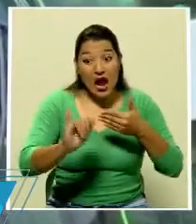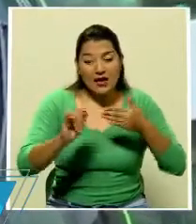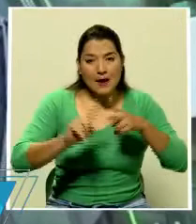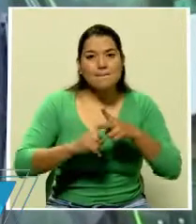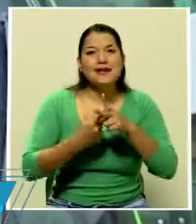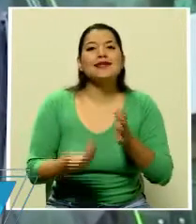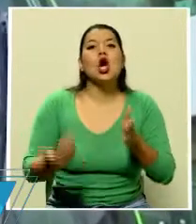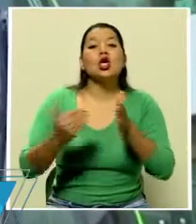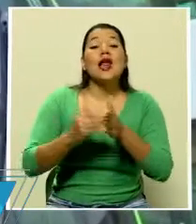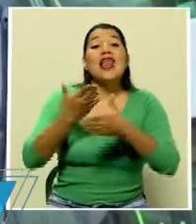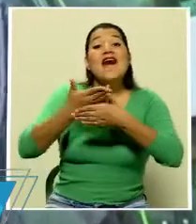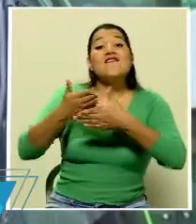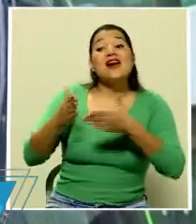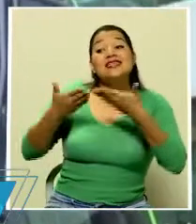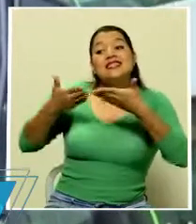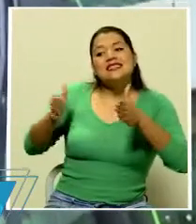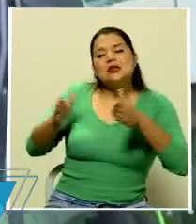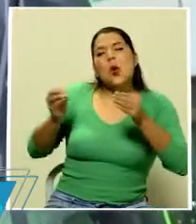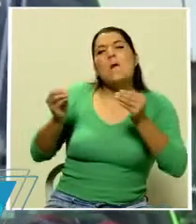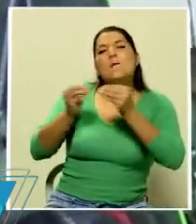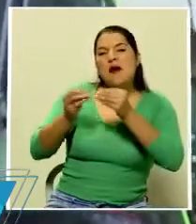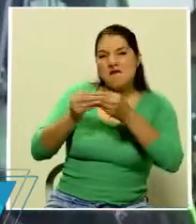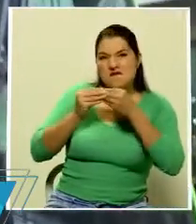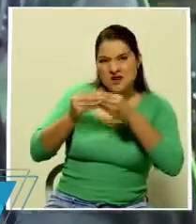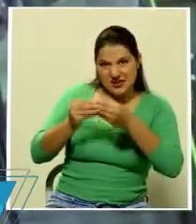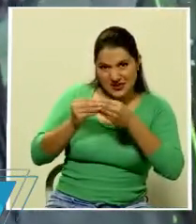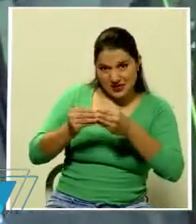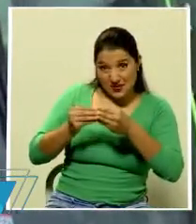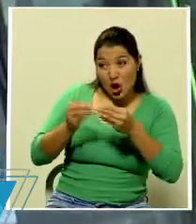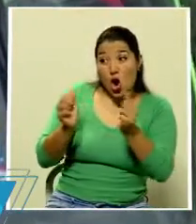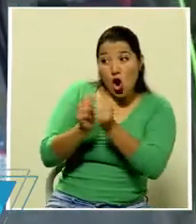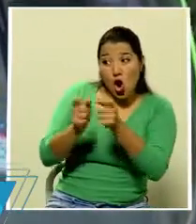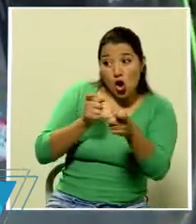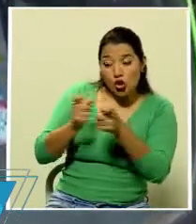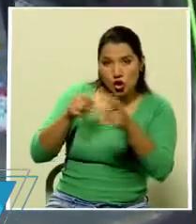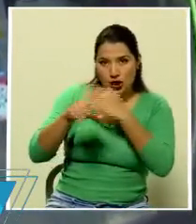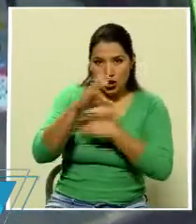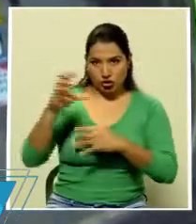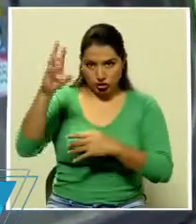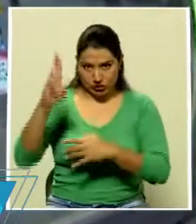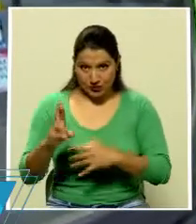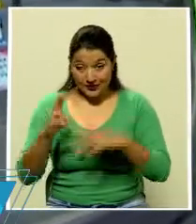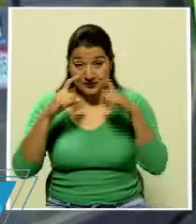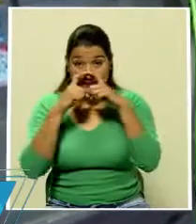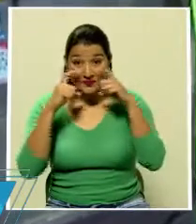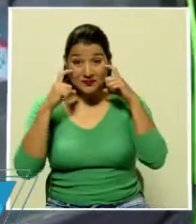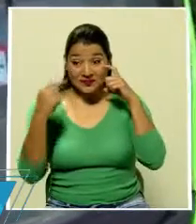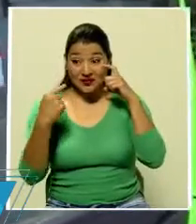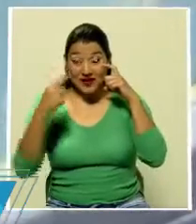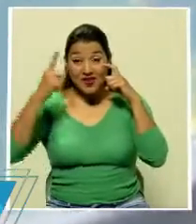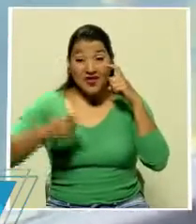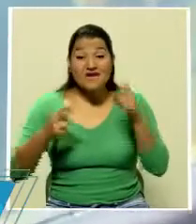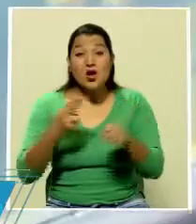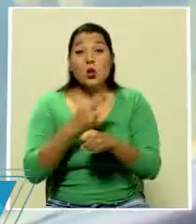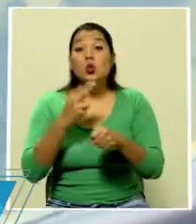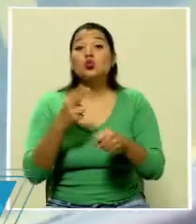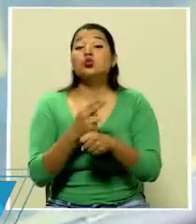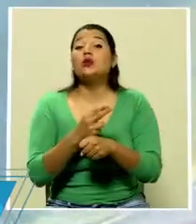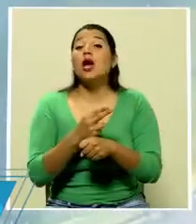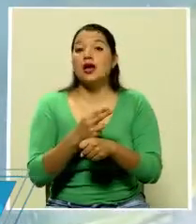comenzará la fase de apertura controlada en todo el país. La careta debe ser utilizada únicamente